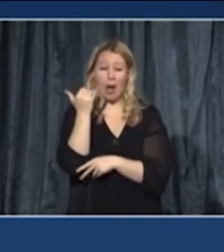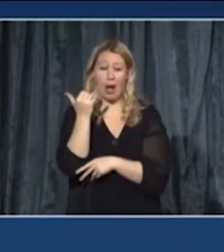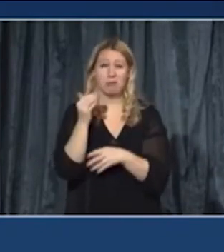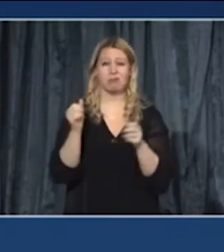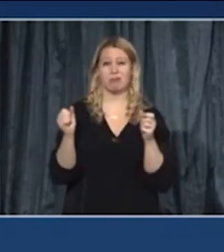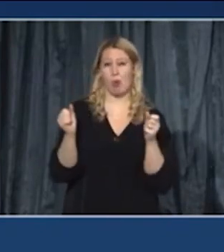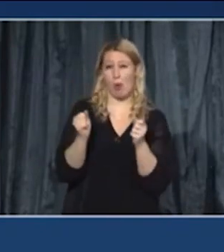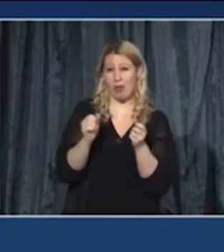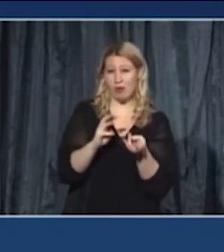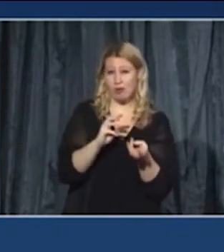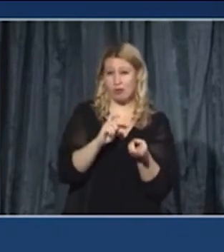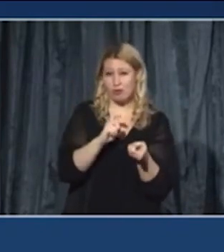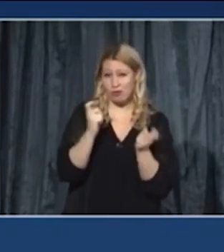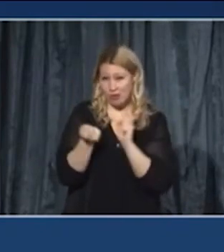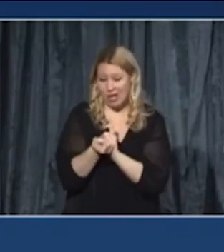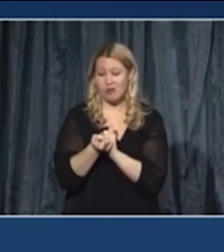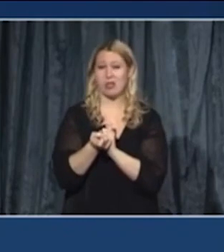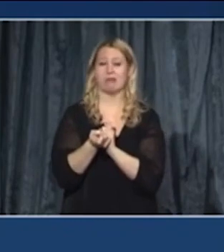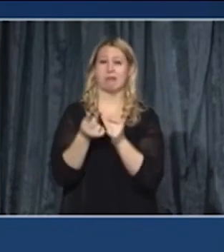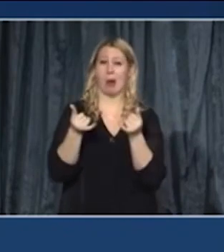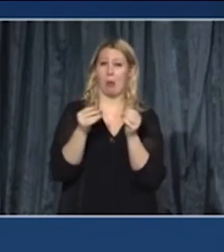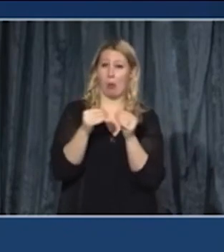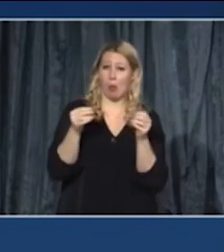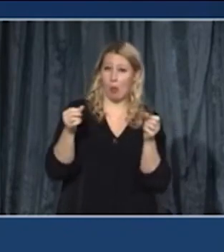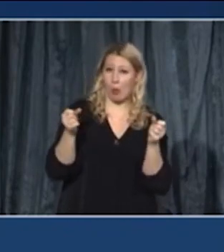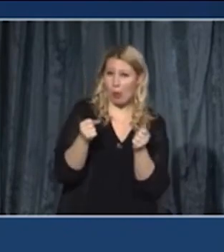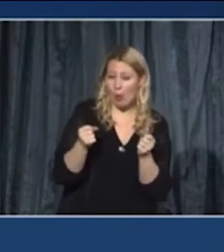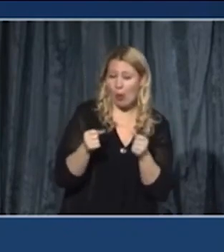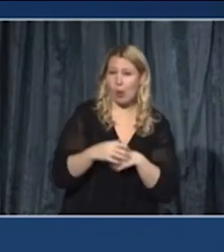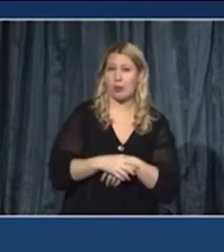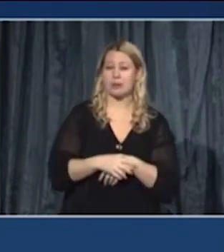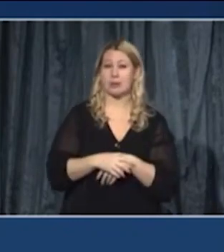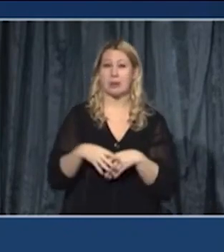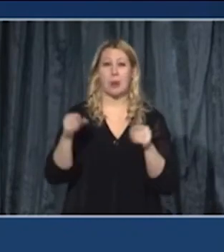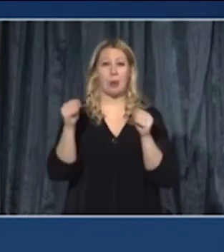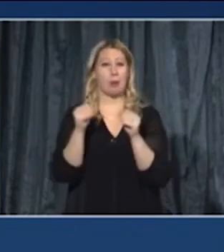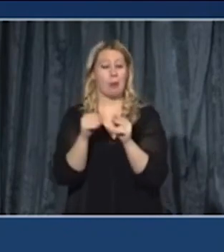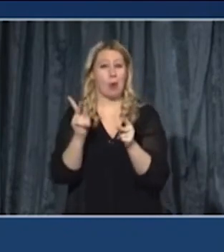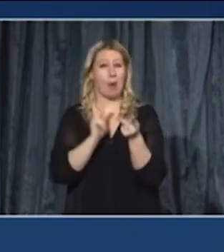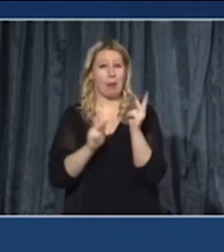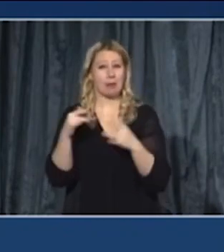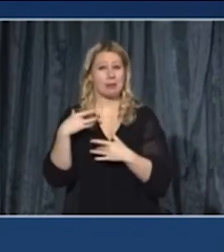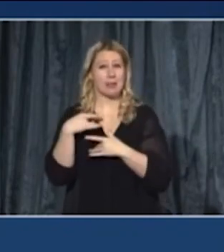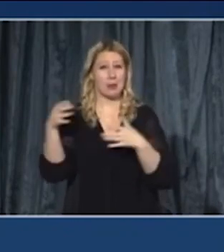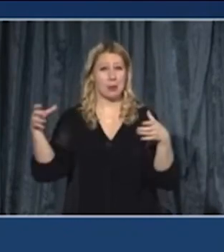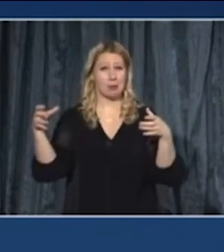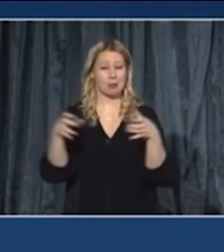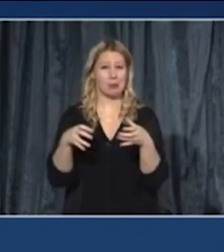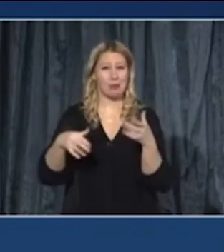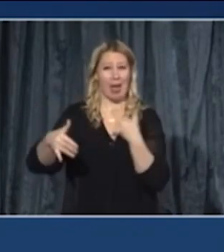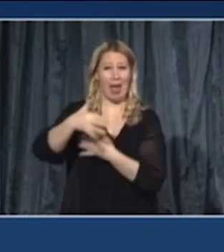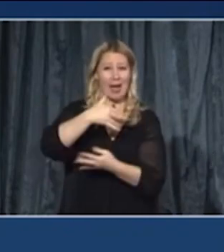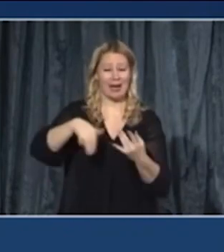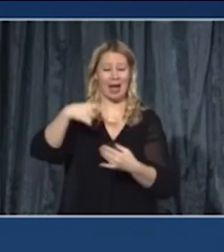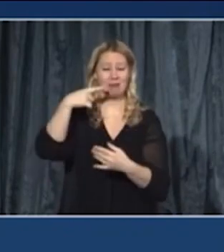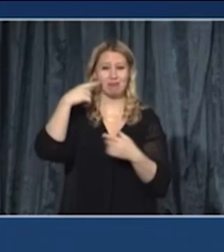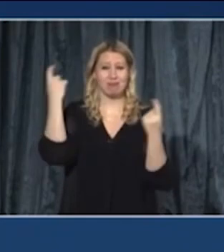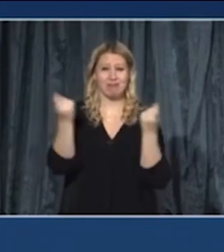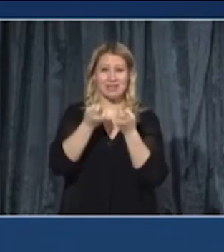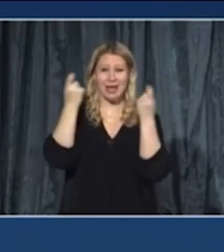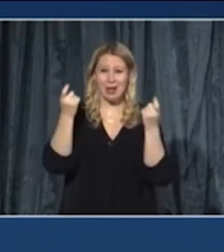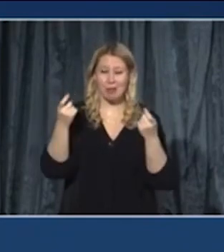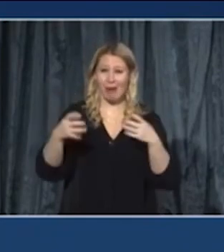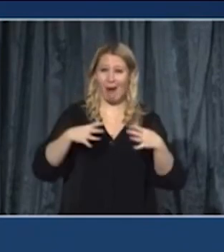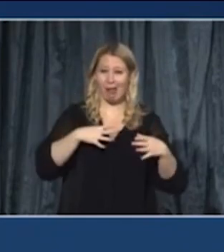congregación durante las fiestas, y es un producto de que volvemos a una apariencia de normalidad en la forma en que nos movemos por el mundo y vivimos